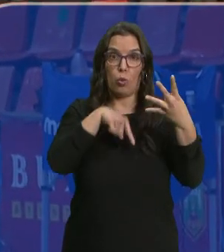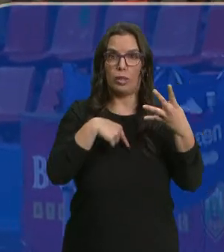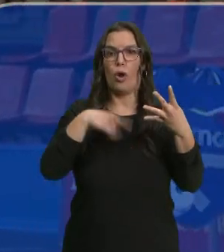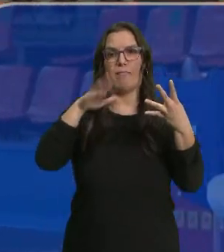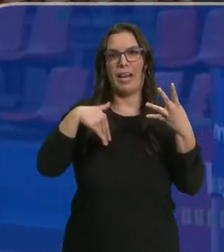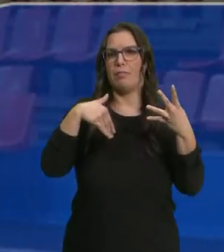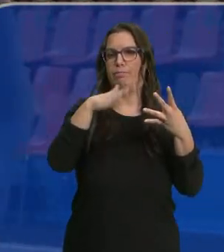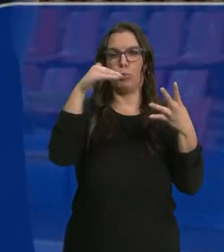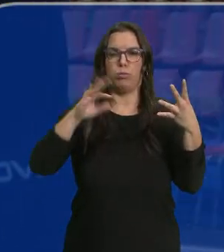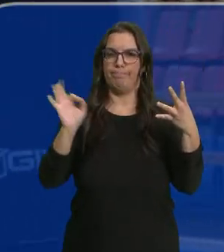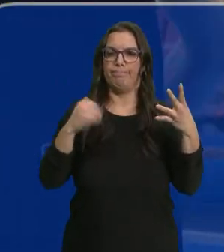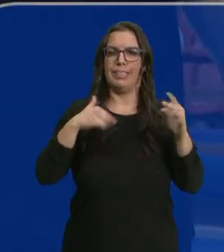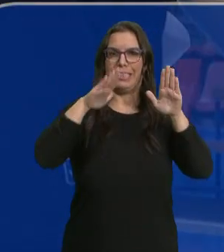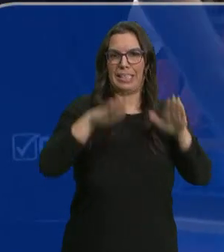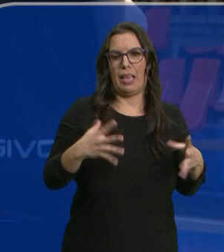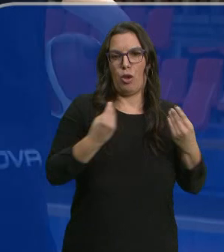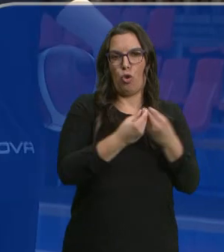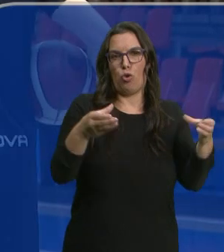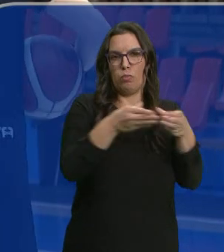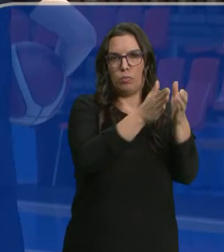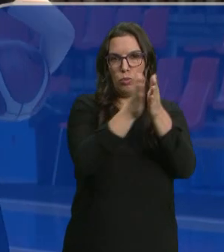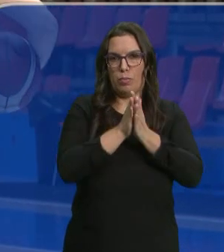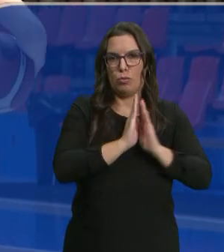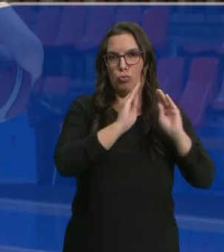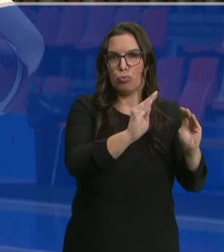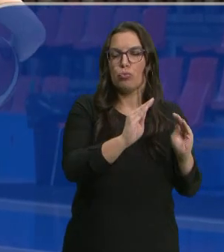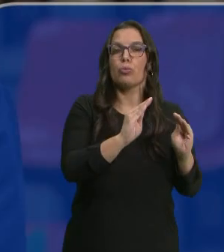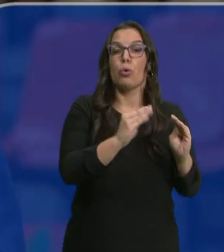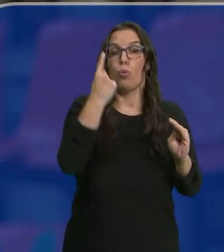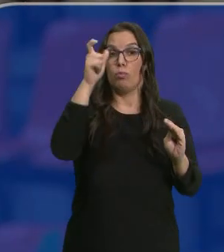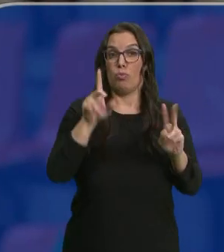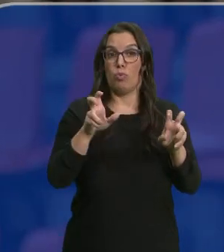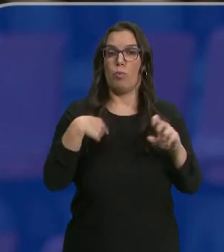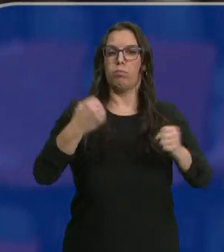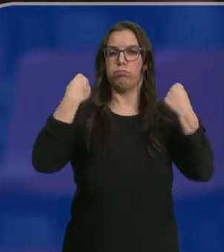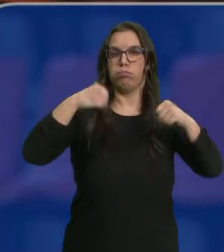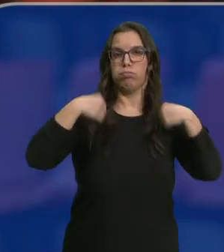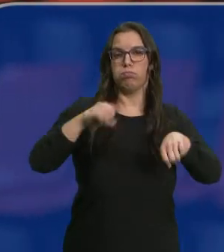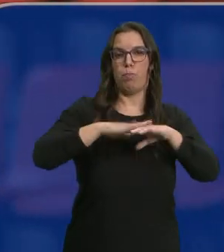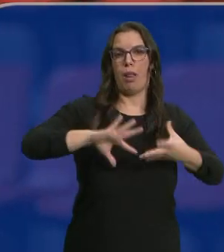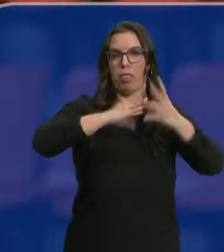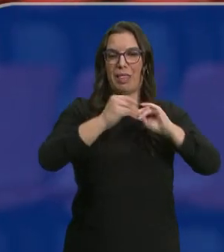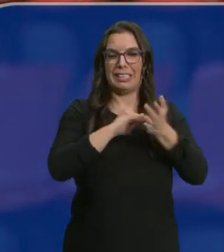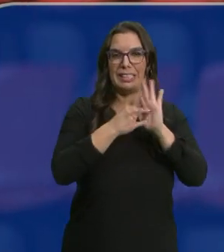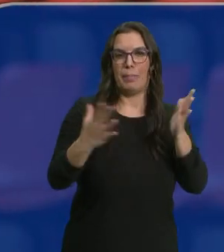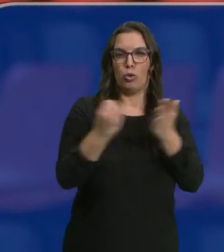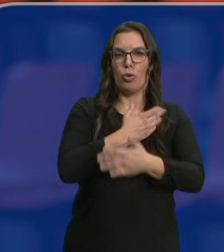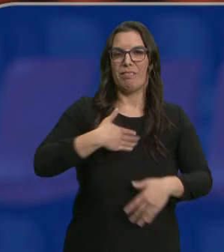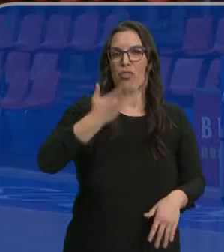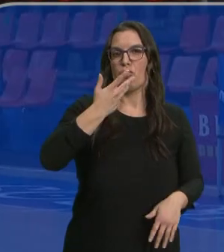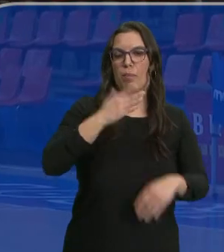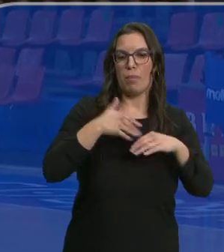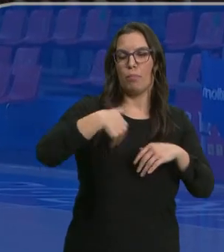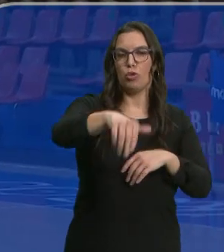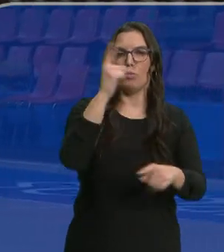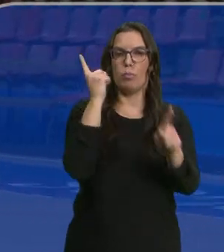base ya se está ejercitando con el resto de sus compañeros para adaptarse lo más rápidamente posible y conocerse ya los sistemas y a todos sus compañeros de